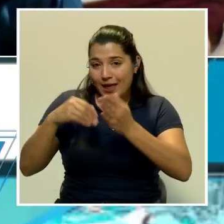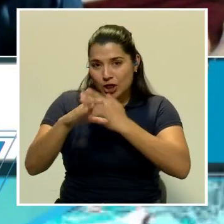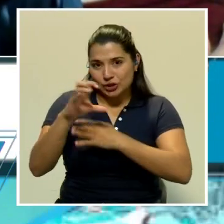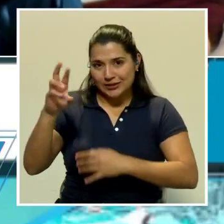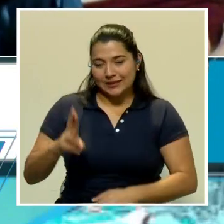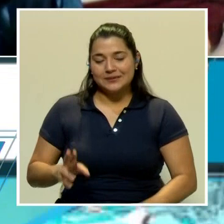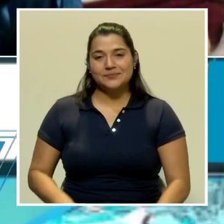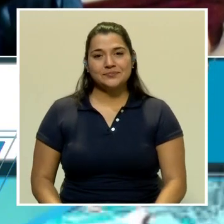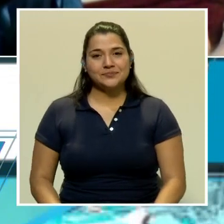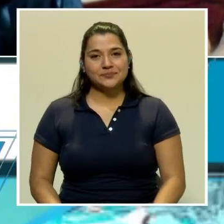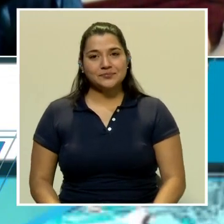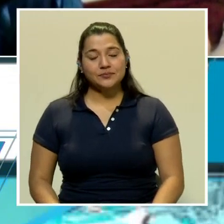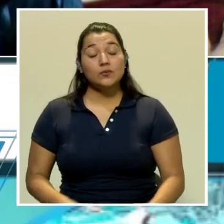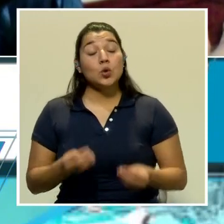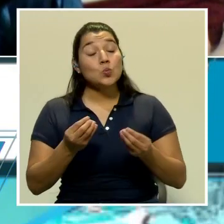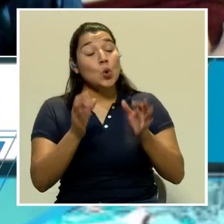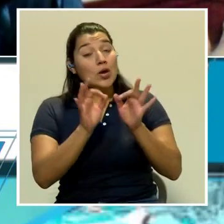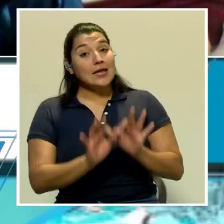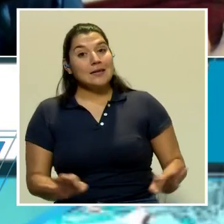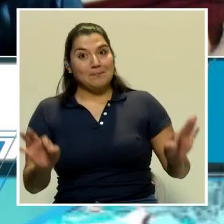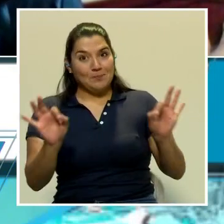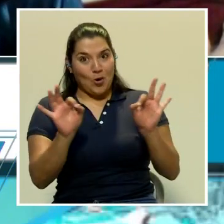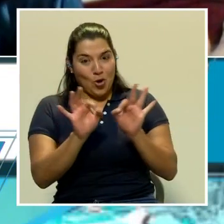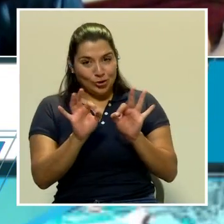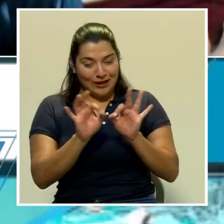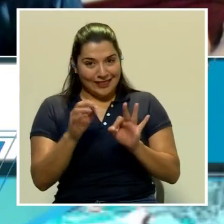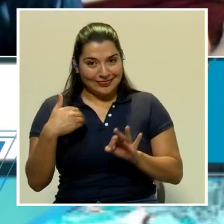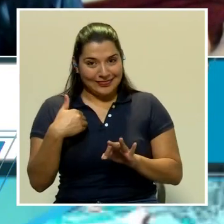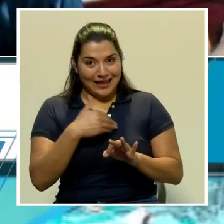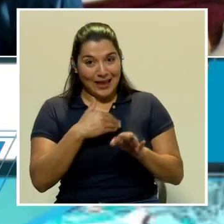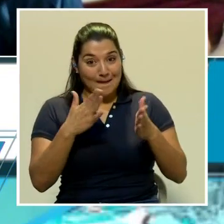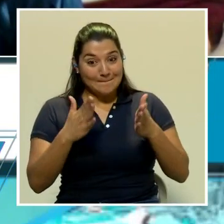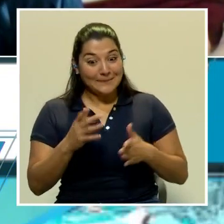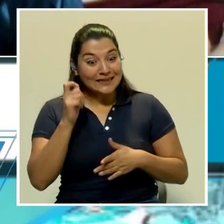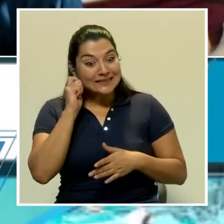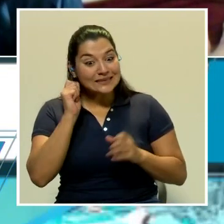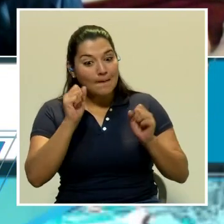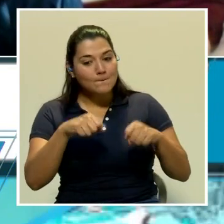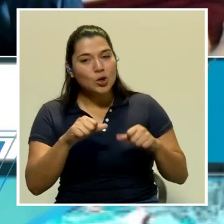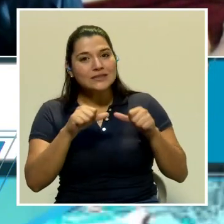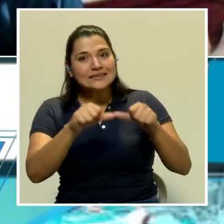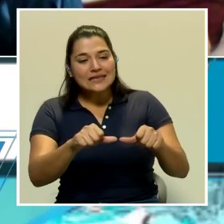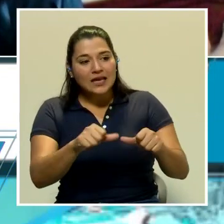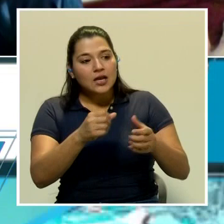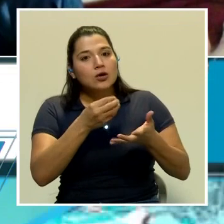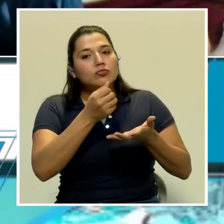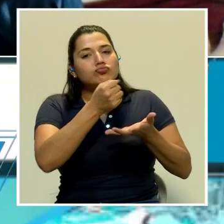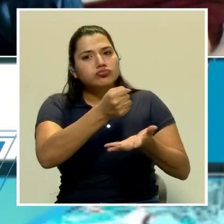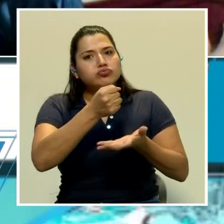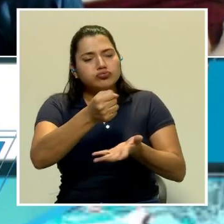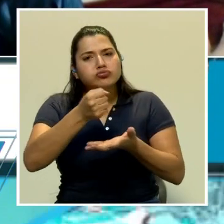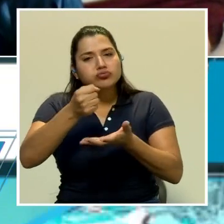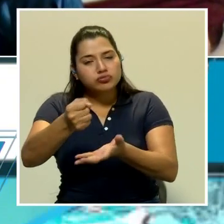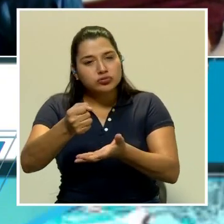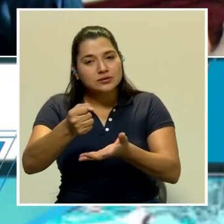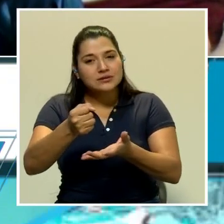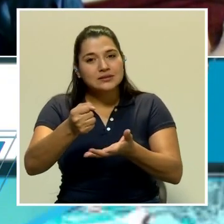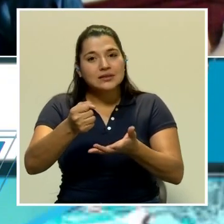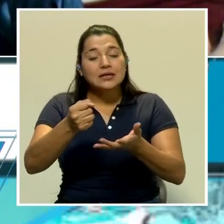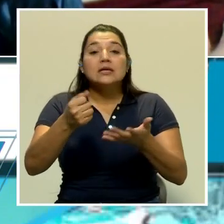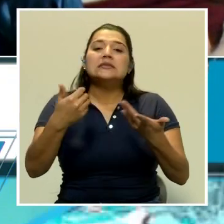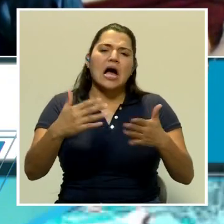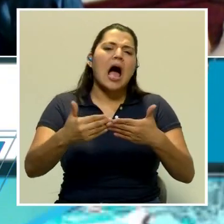país. Es fundamental, ministra Cruz, mantener la alimentación, insisto, ya tradicionalmente,